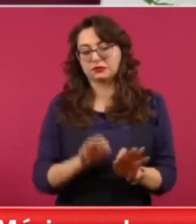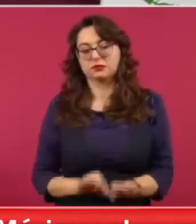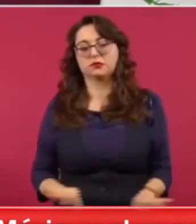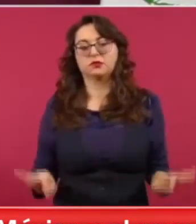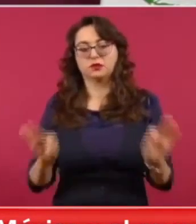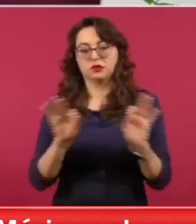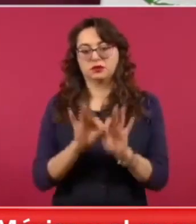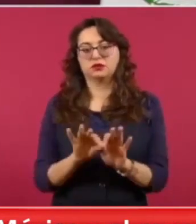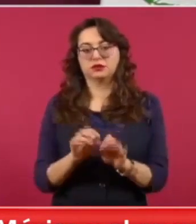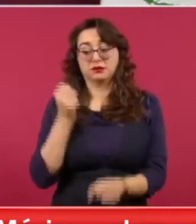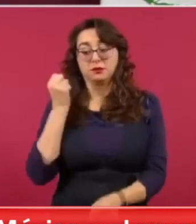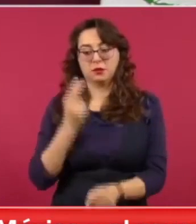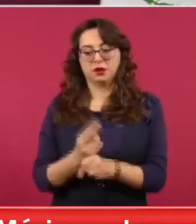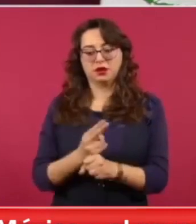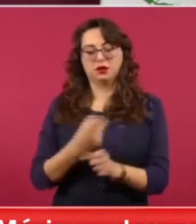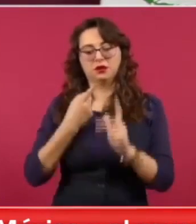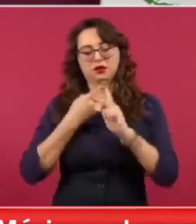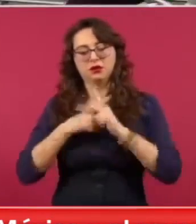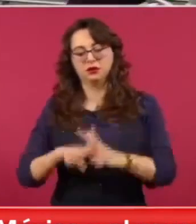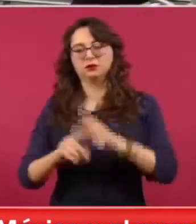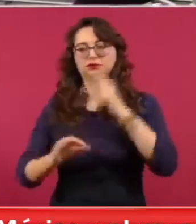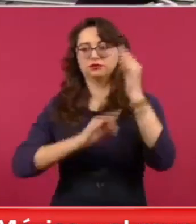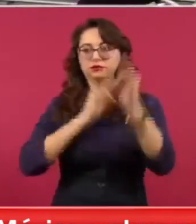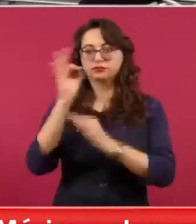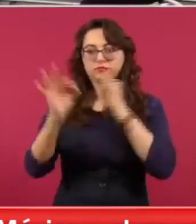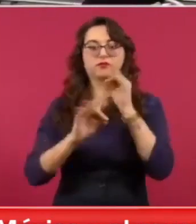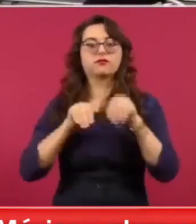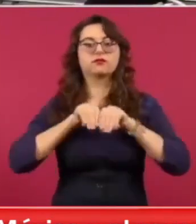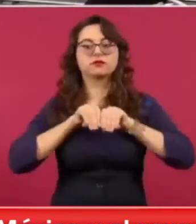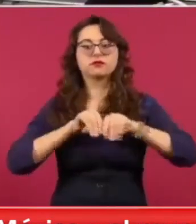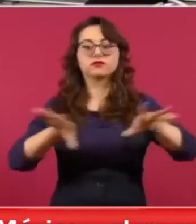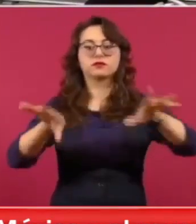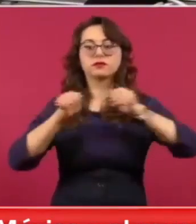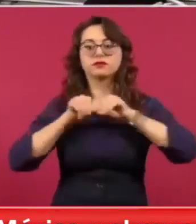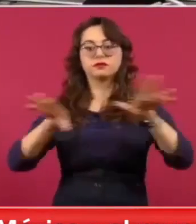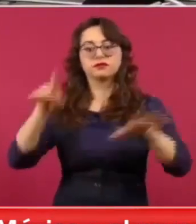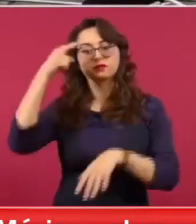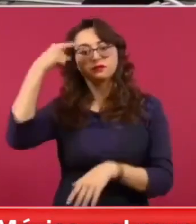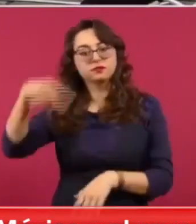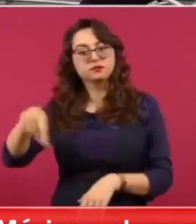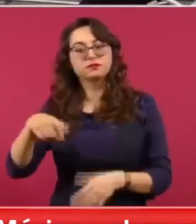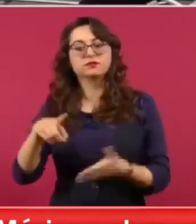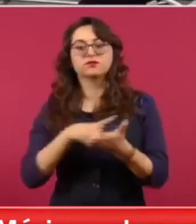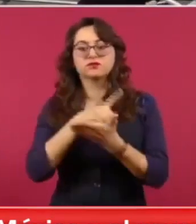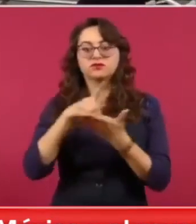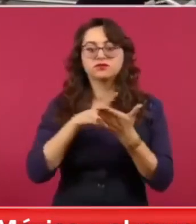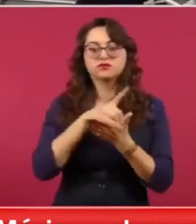todo lo relacionado con la drogadicción,